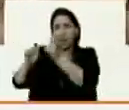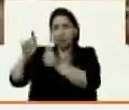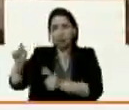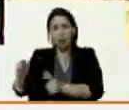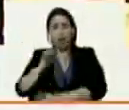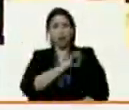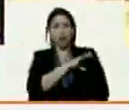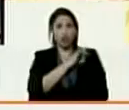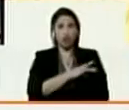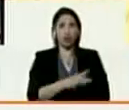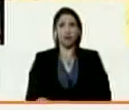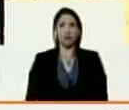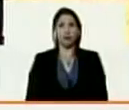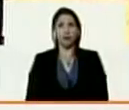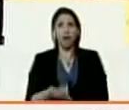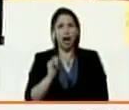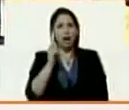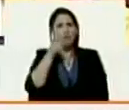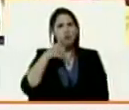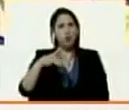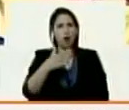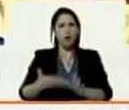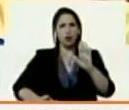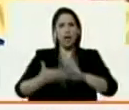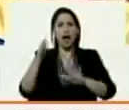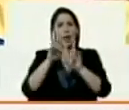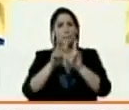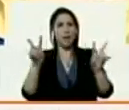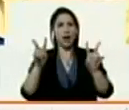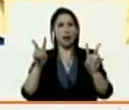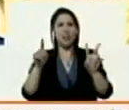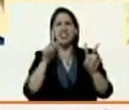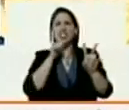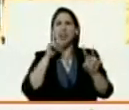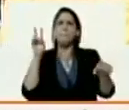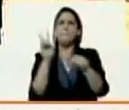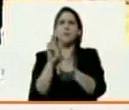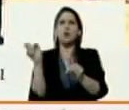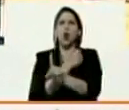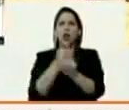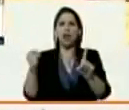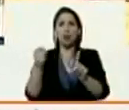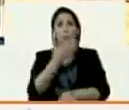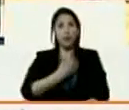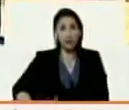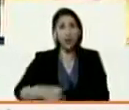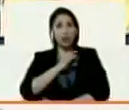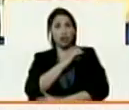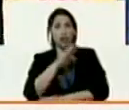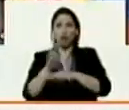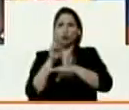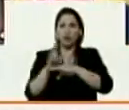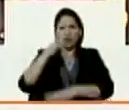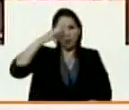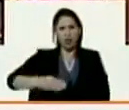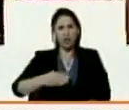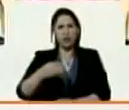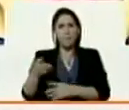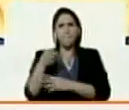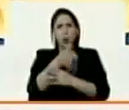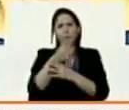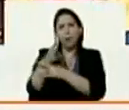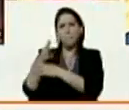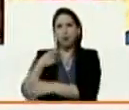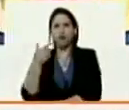Chile está el pueblo y sale en paz. ¿Quién es el violento, Piñera? Utilizando al ejército, asesinando al